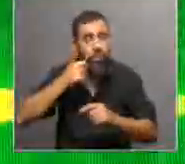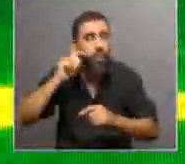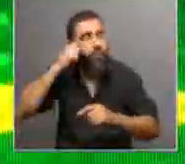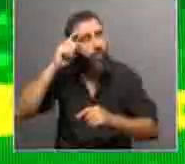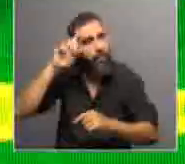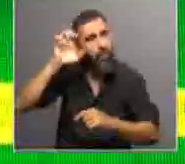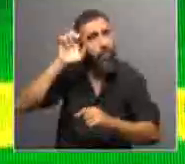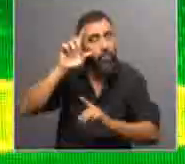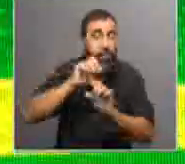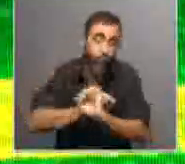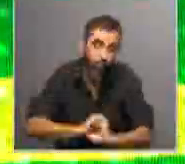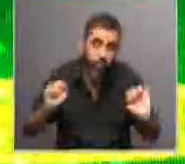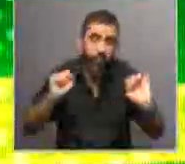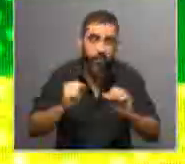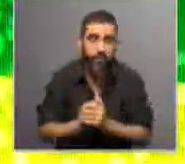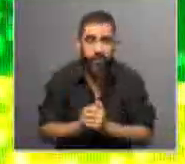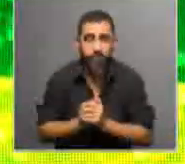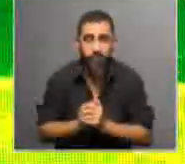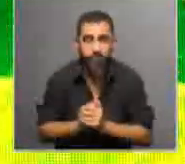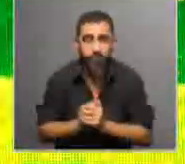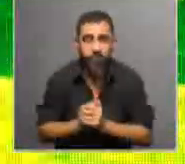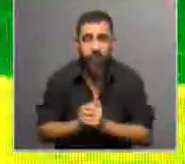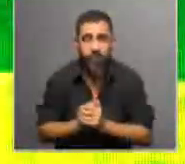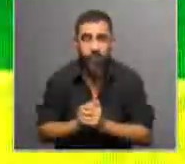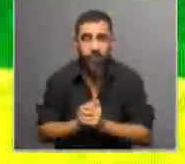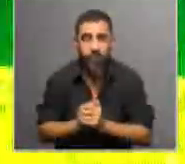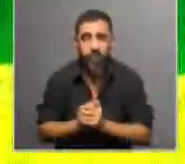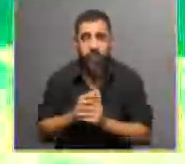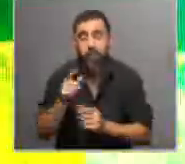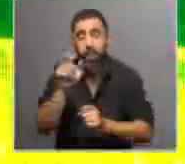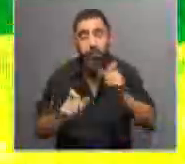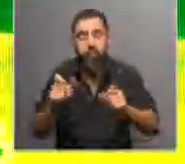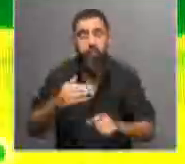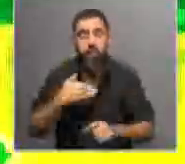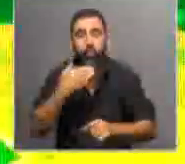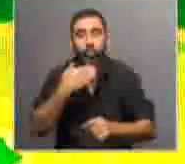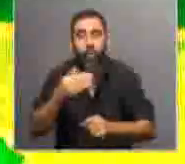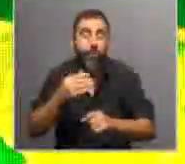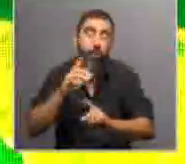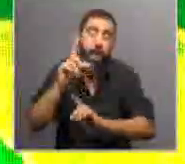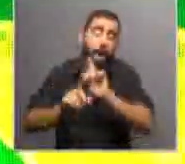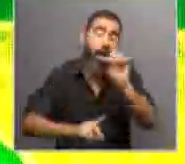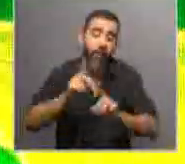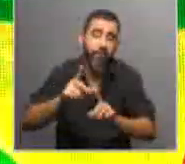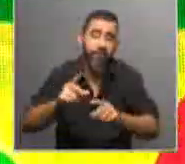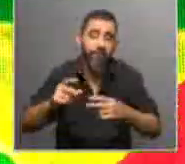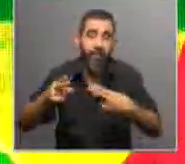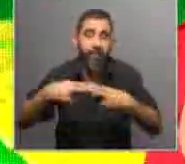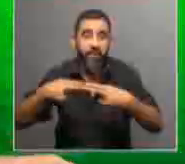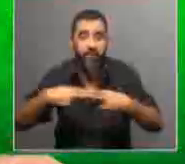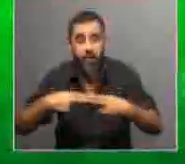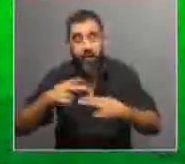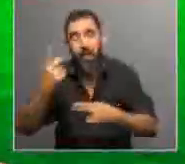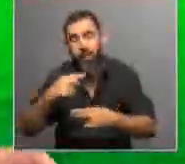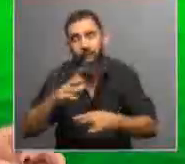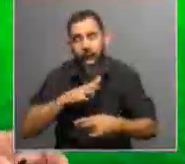lindos recuerdos, así que... Bueno, generalmente esta población no sabe muy bien manejar los aparatos